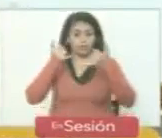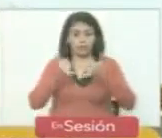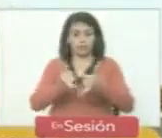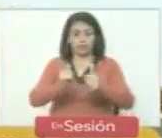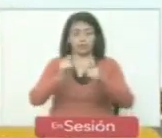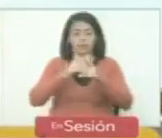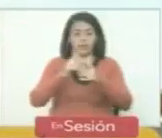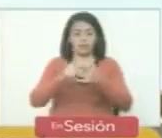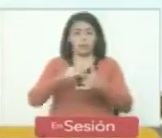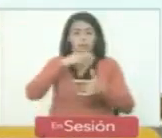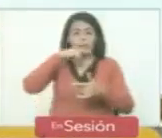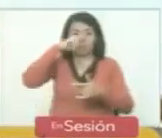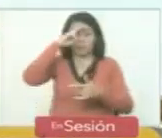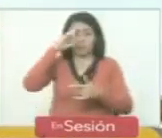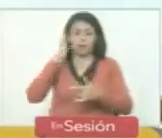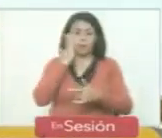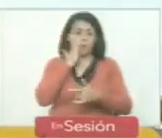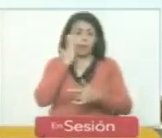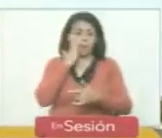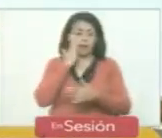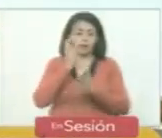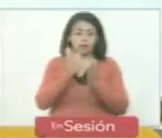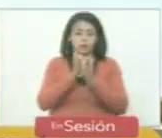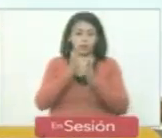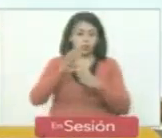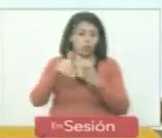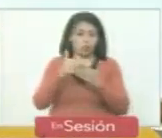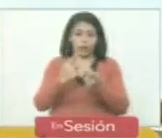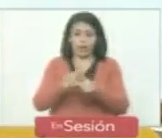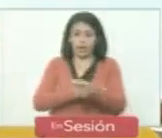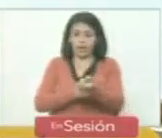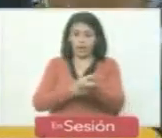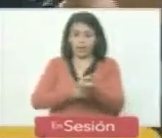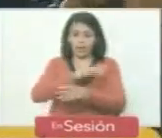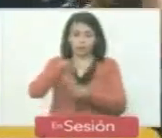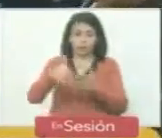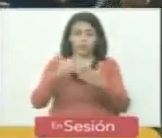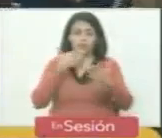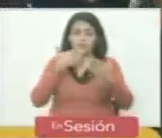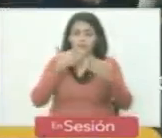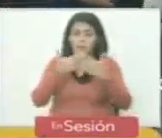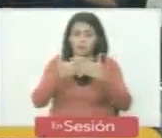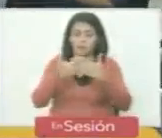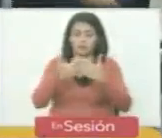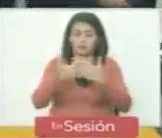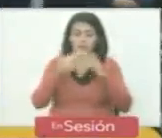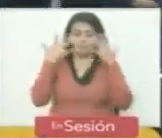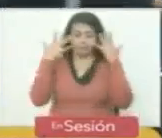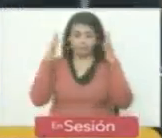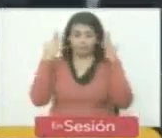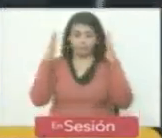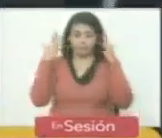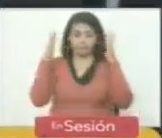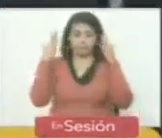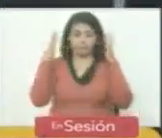hijos, sus padres, sus madres y sus hermanos, que somos todos. Gracias, compatriota.